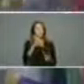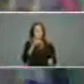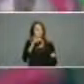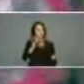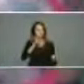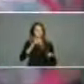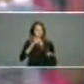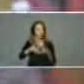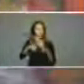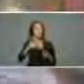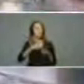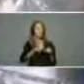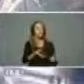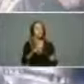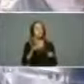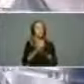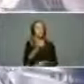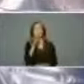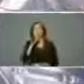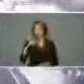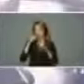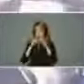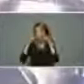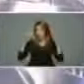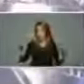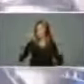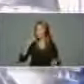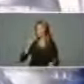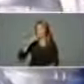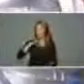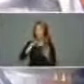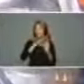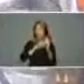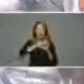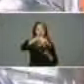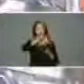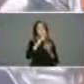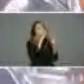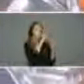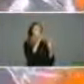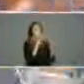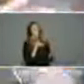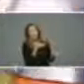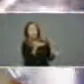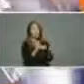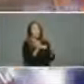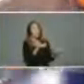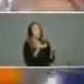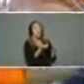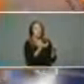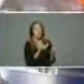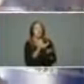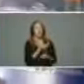sacar que este año si se cubren las espaldas el